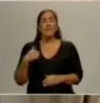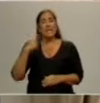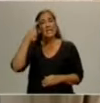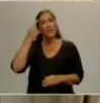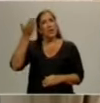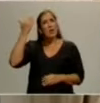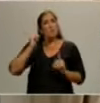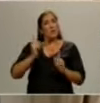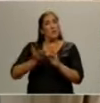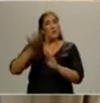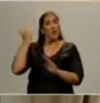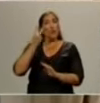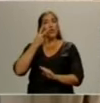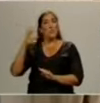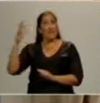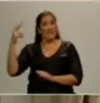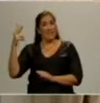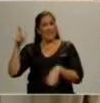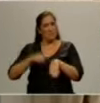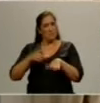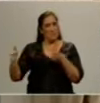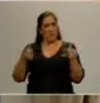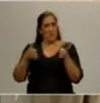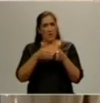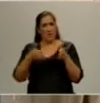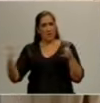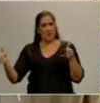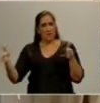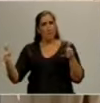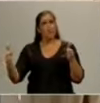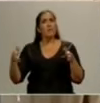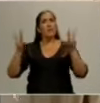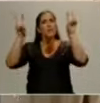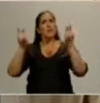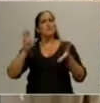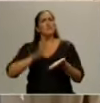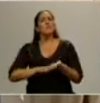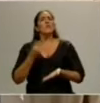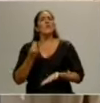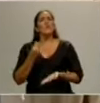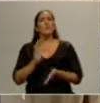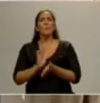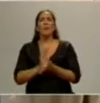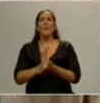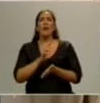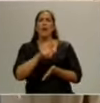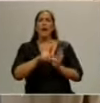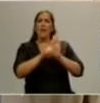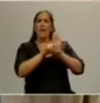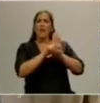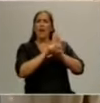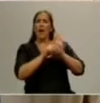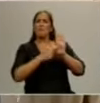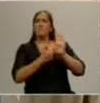aquellos tiempos fue abordar el tema de la impunidad en la Argentina como uno de los